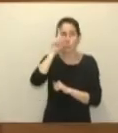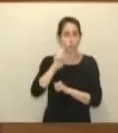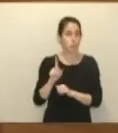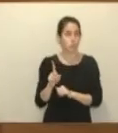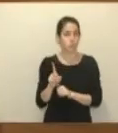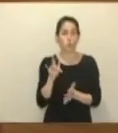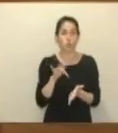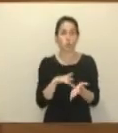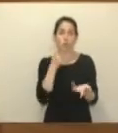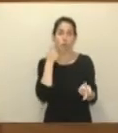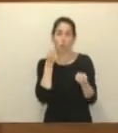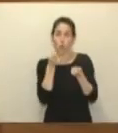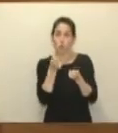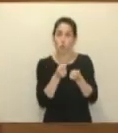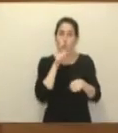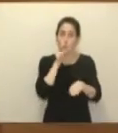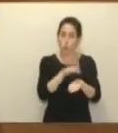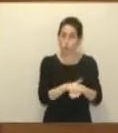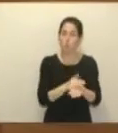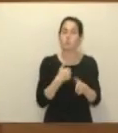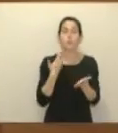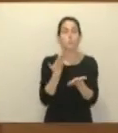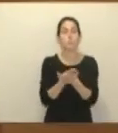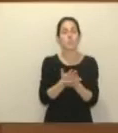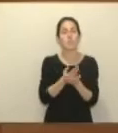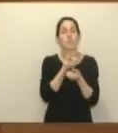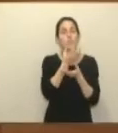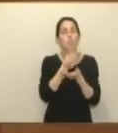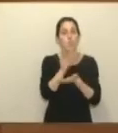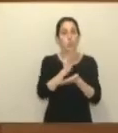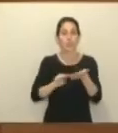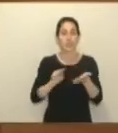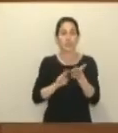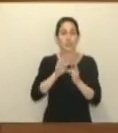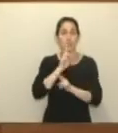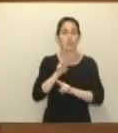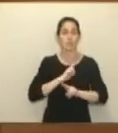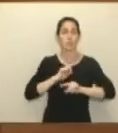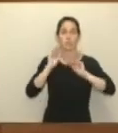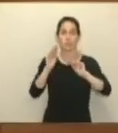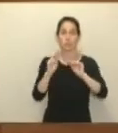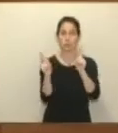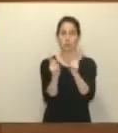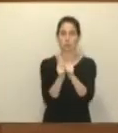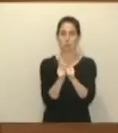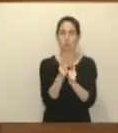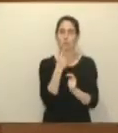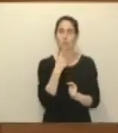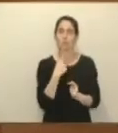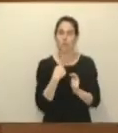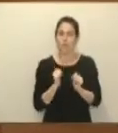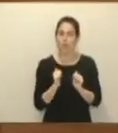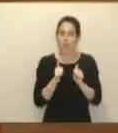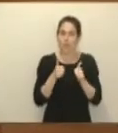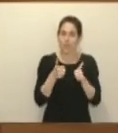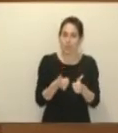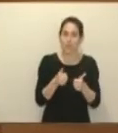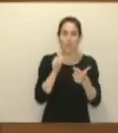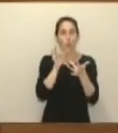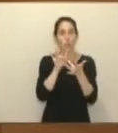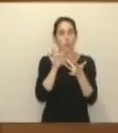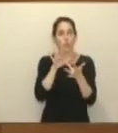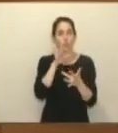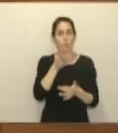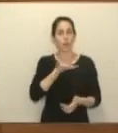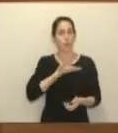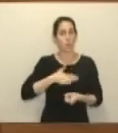control del cumplimiento solicitamos información por escrito y su contestación fue una contestación escueta. Se han iniciado contactos con los